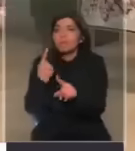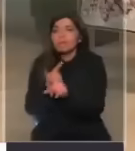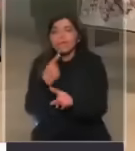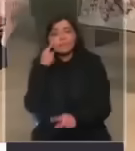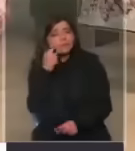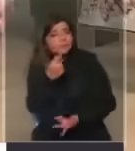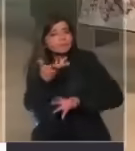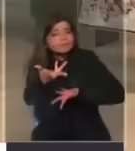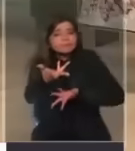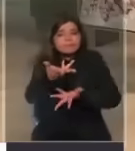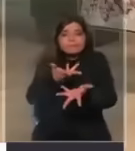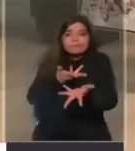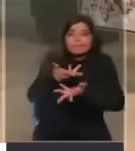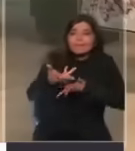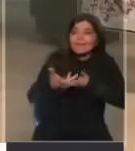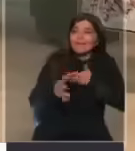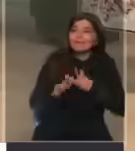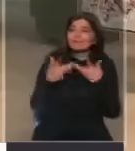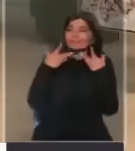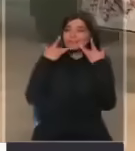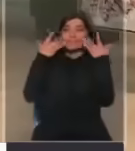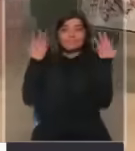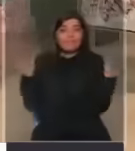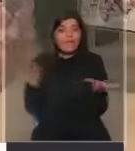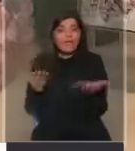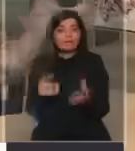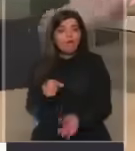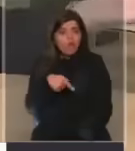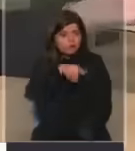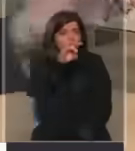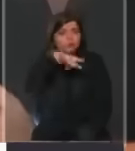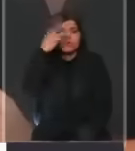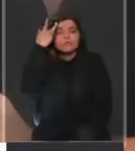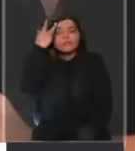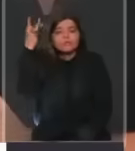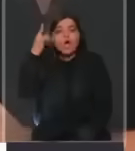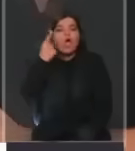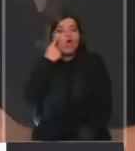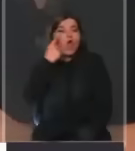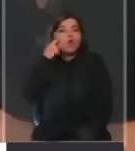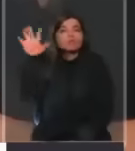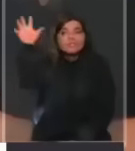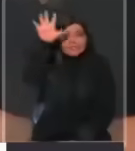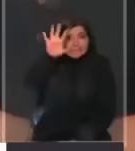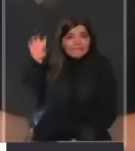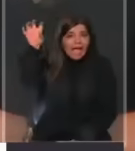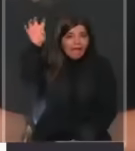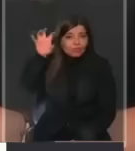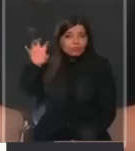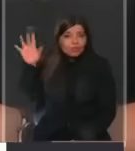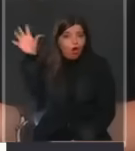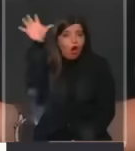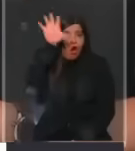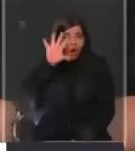ve como en todo su esplendor, en la potencia que tiene él de conocimiento del continente. Siempre, incluso él nos dijo,